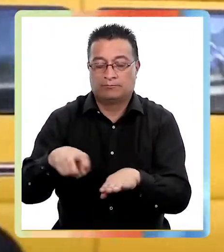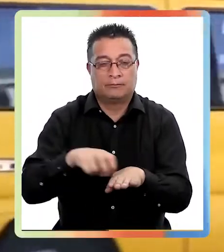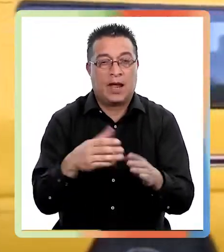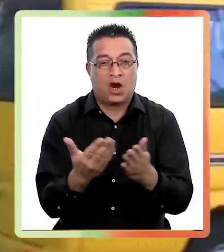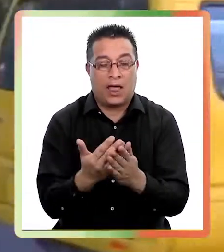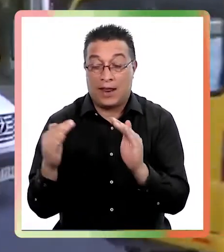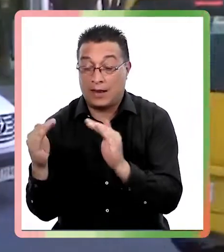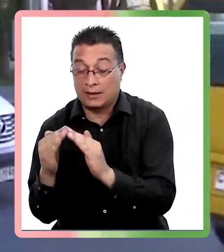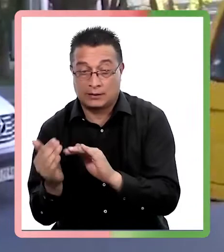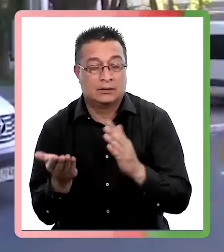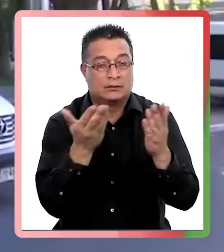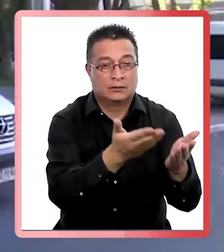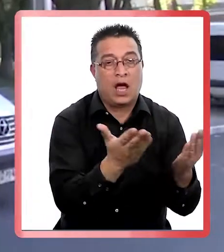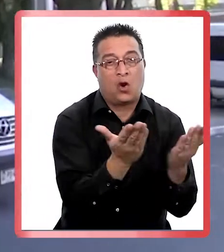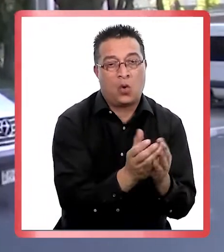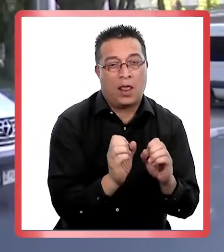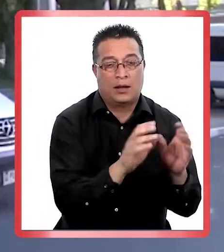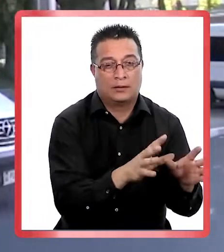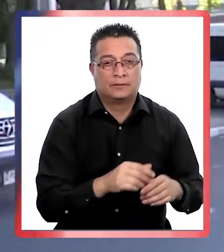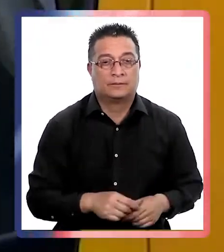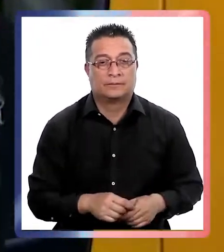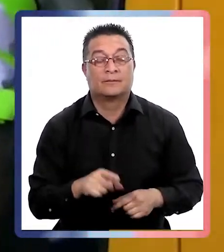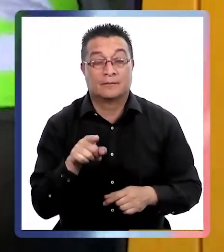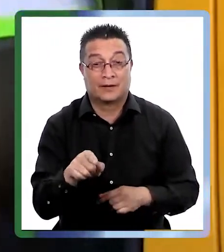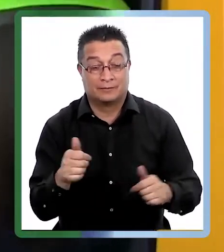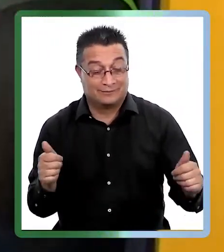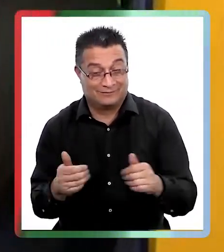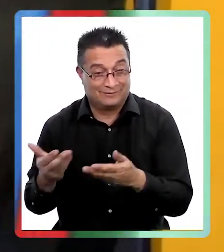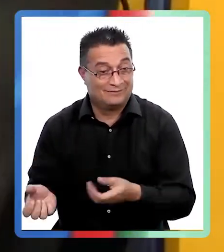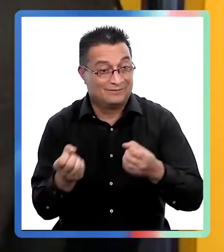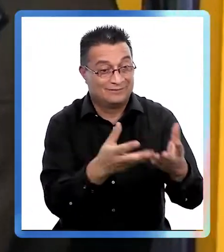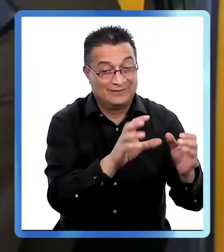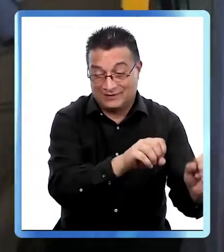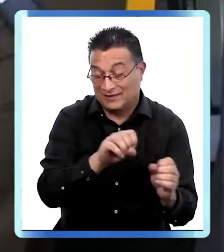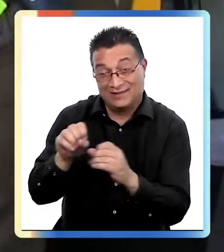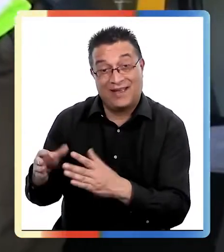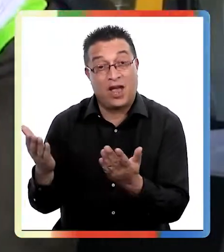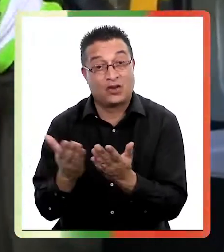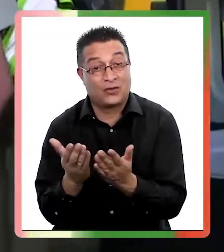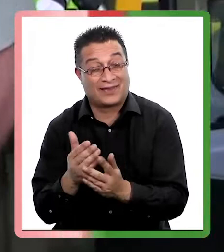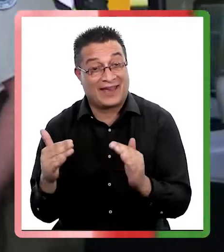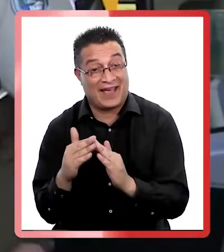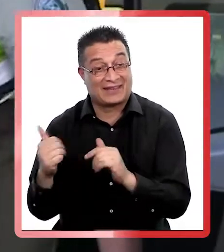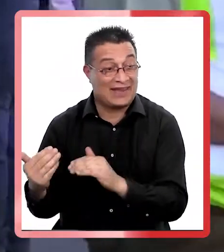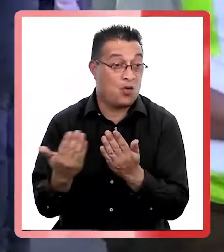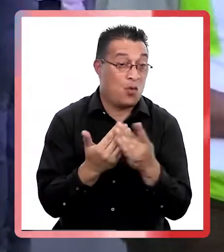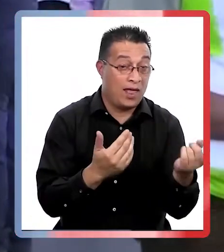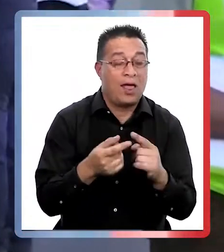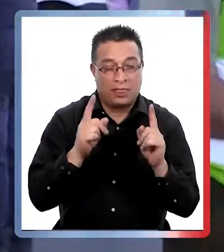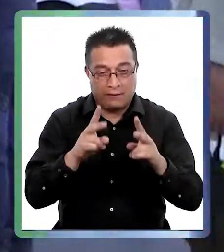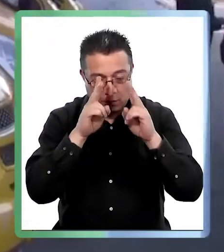de los escolares desde su domicilio hasta los establecimientos educacionales. El servicio de acercamiento y regreso de los estudiantes a sus hogares